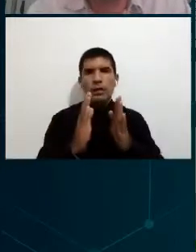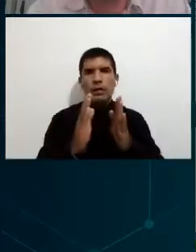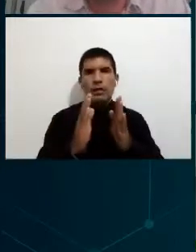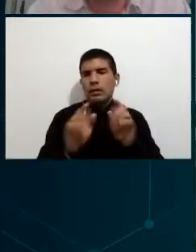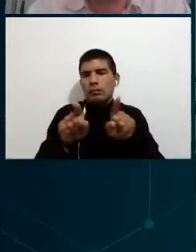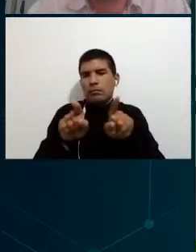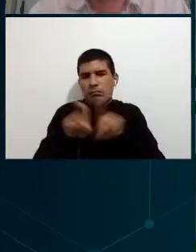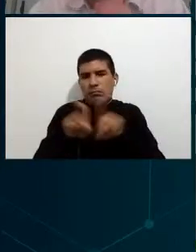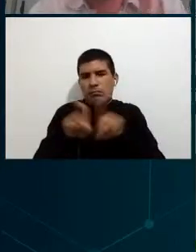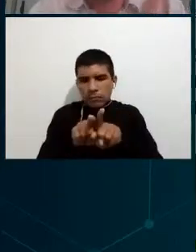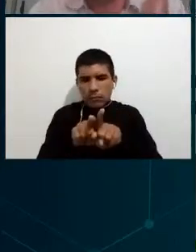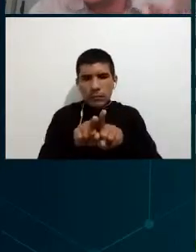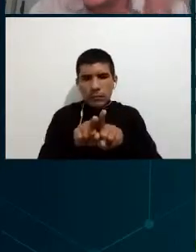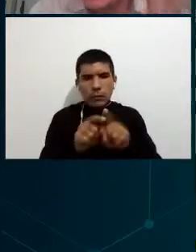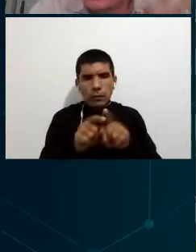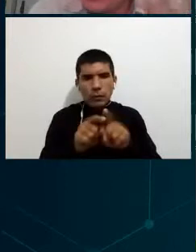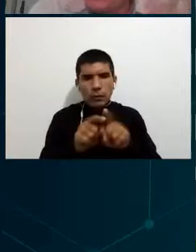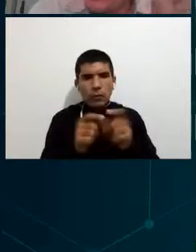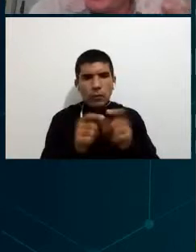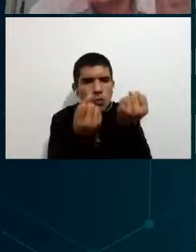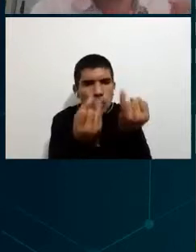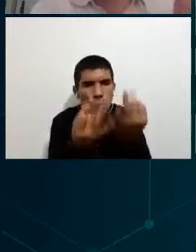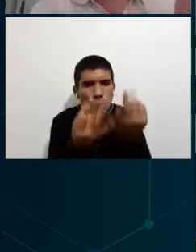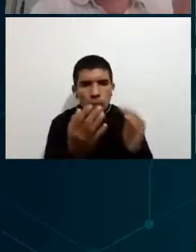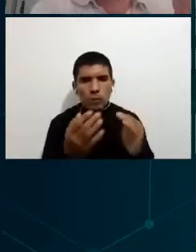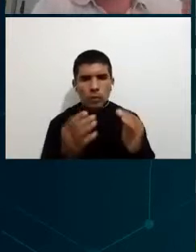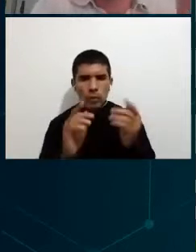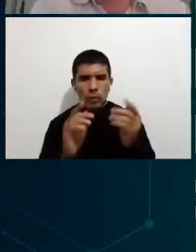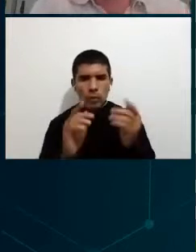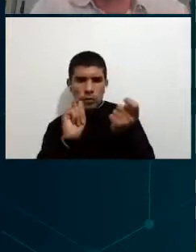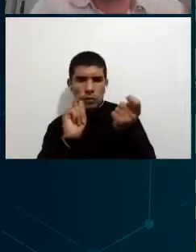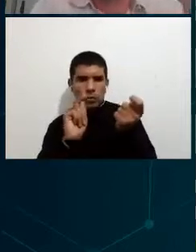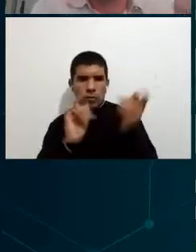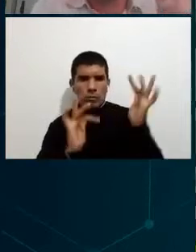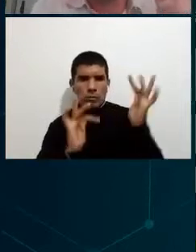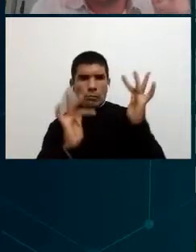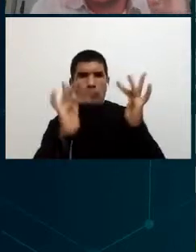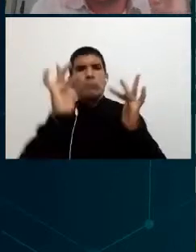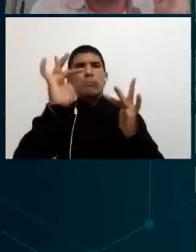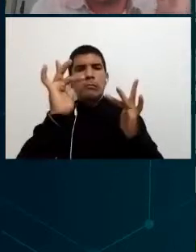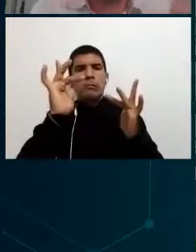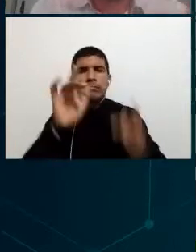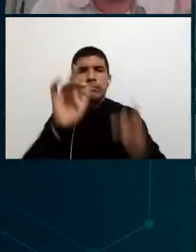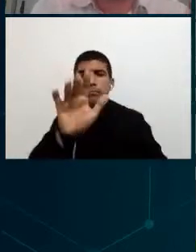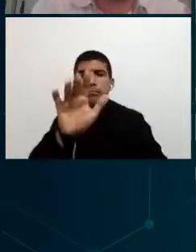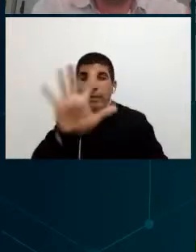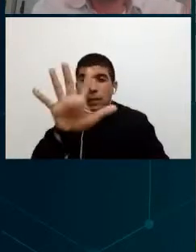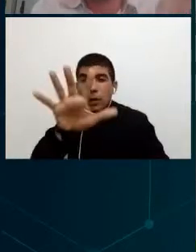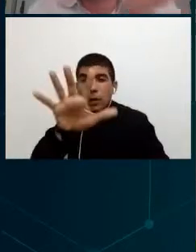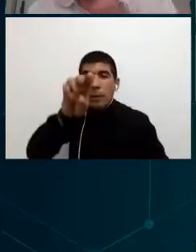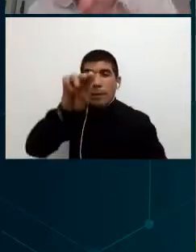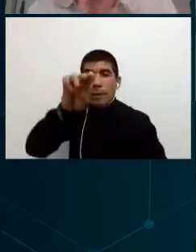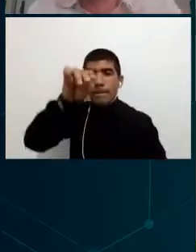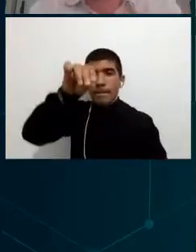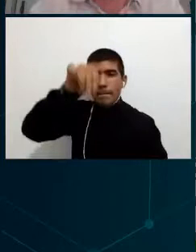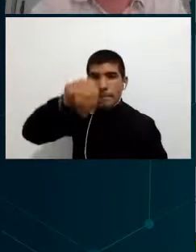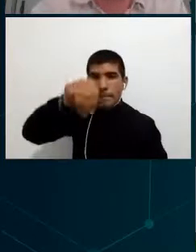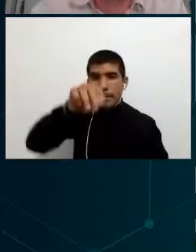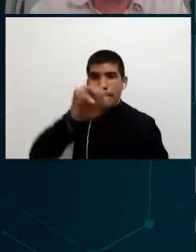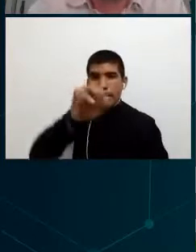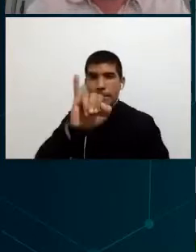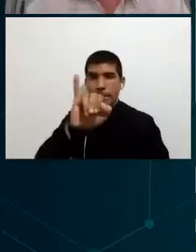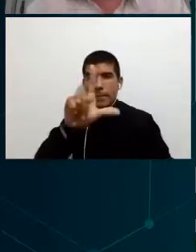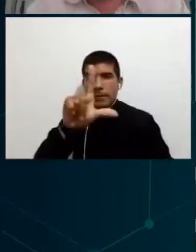5 milisegundos. Es decir, 5 milisegundos es lo máximo que se me puede demorar un paquete a viajar de la subestación A a la subestación